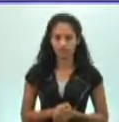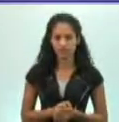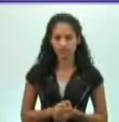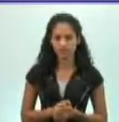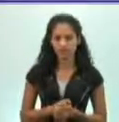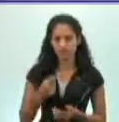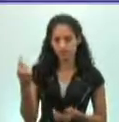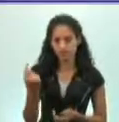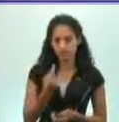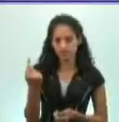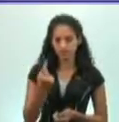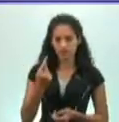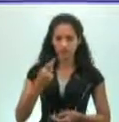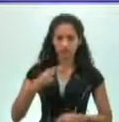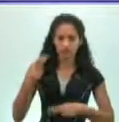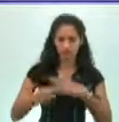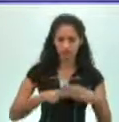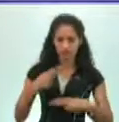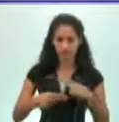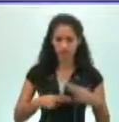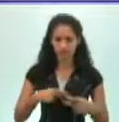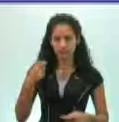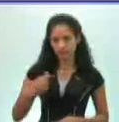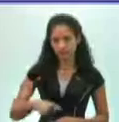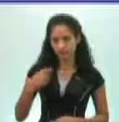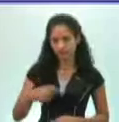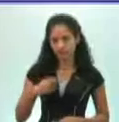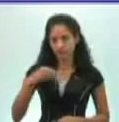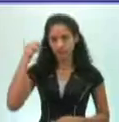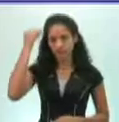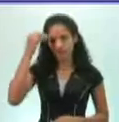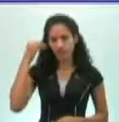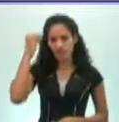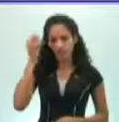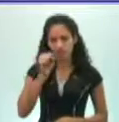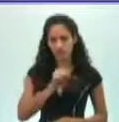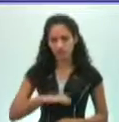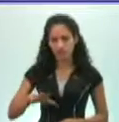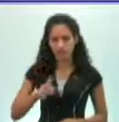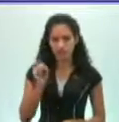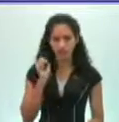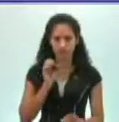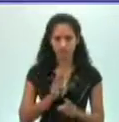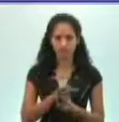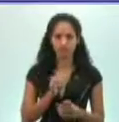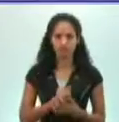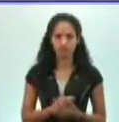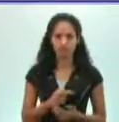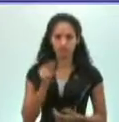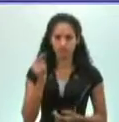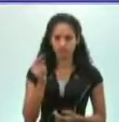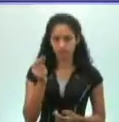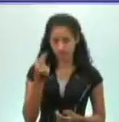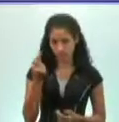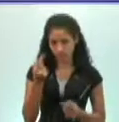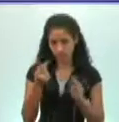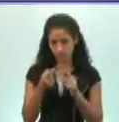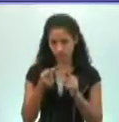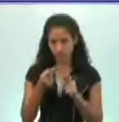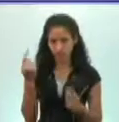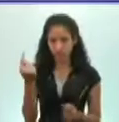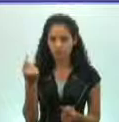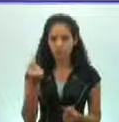Lo primero que debemos realizar es el análisis de la situación inicial. En este paso, lo primero que